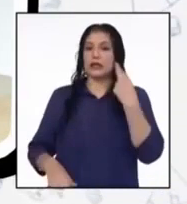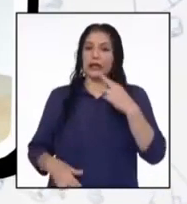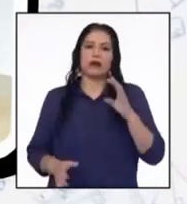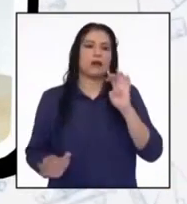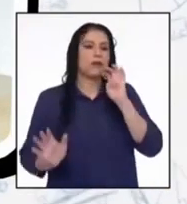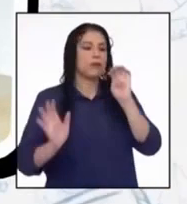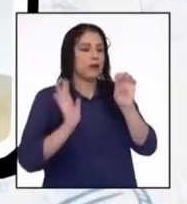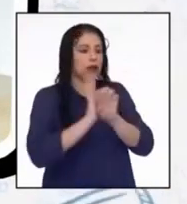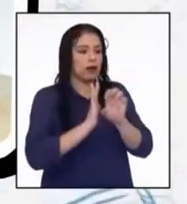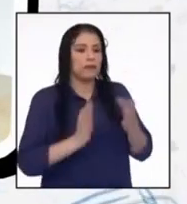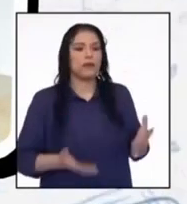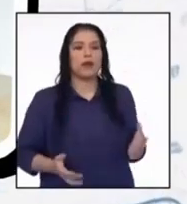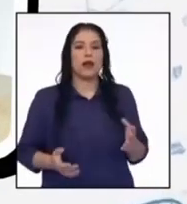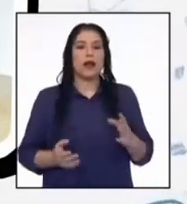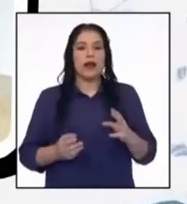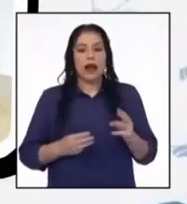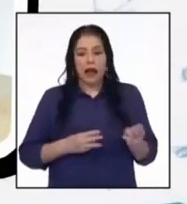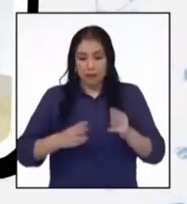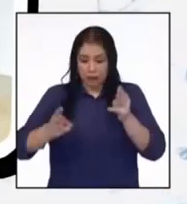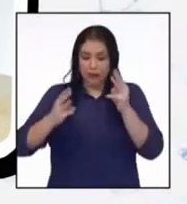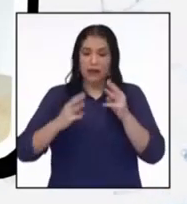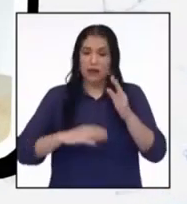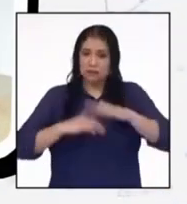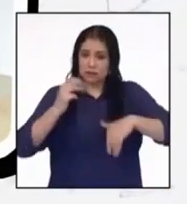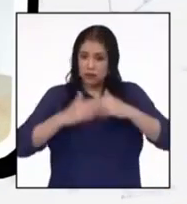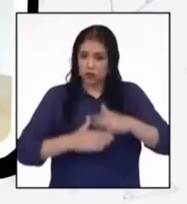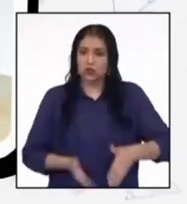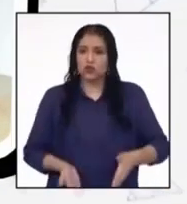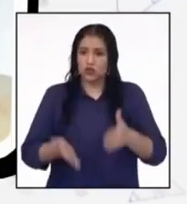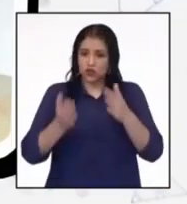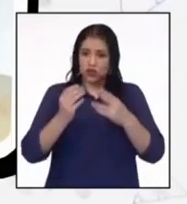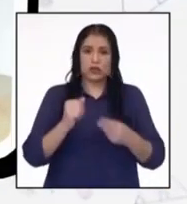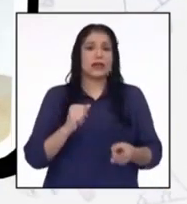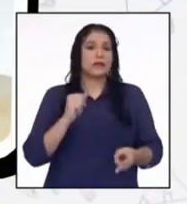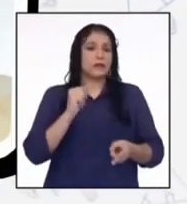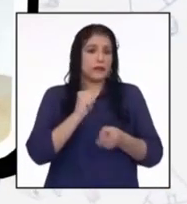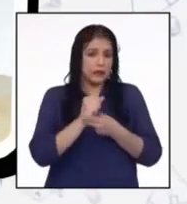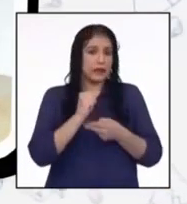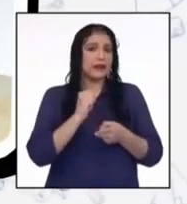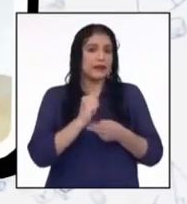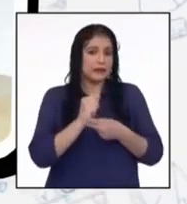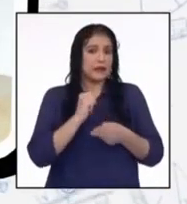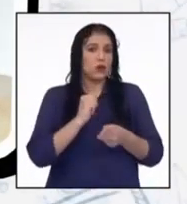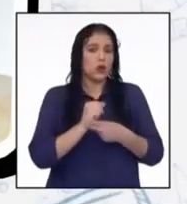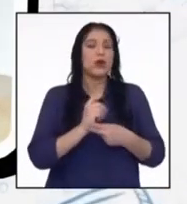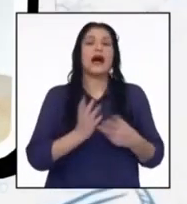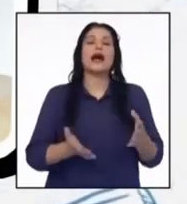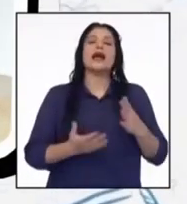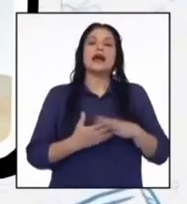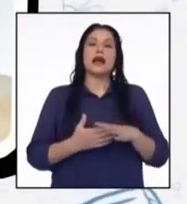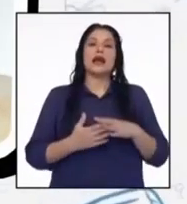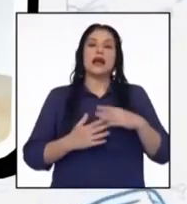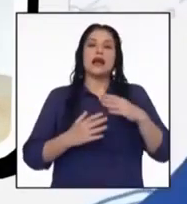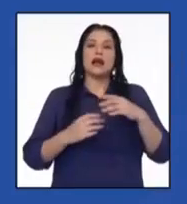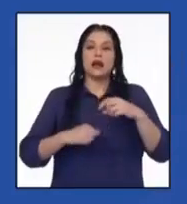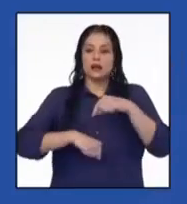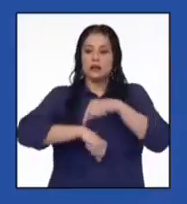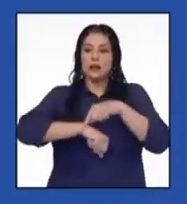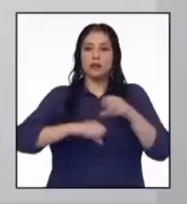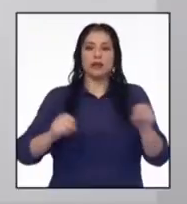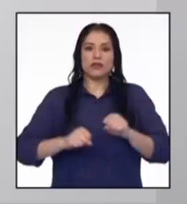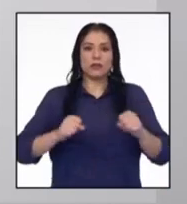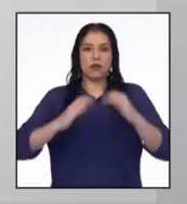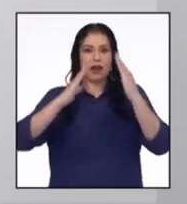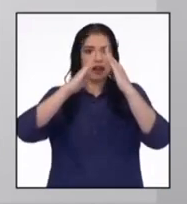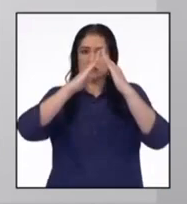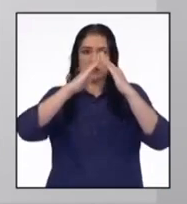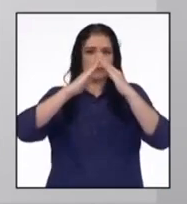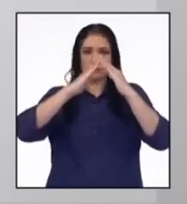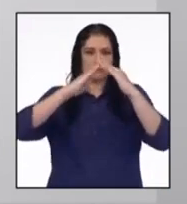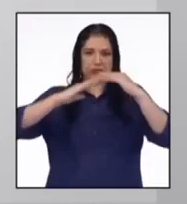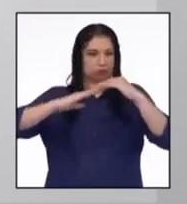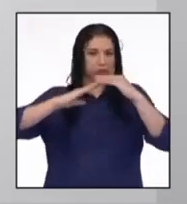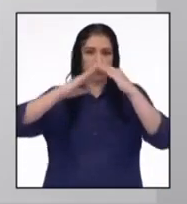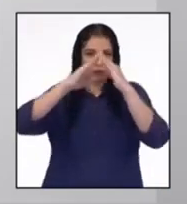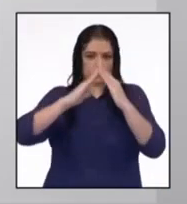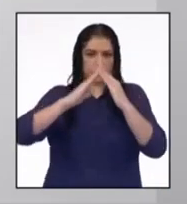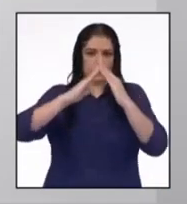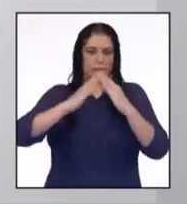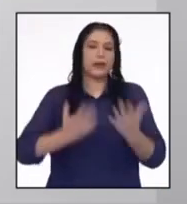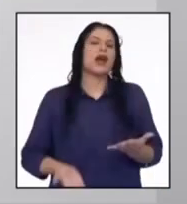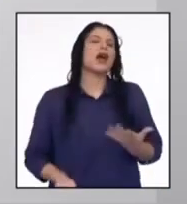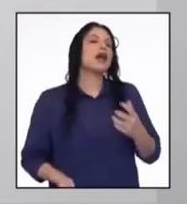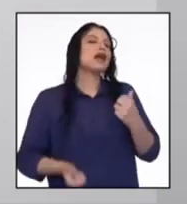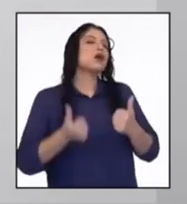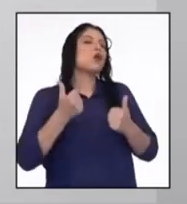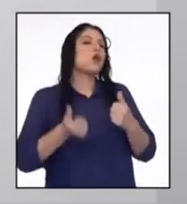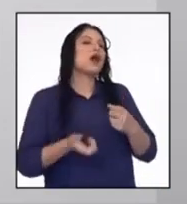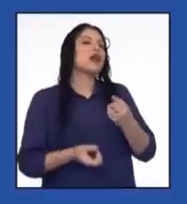ejemplo, hay formas de construcción que aseguran que nuestras casas no se derrumben con un sismo. ¿Qué nos puede decir